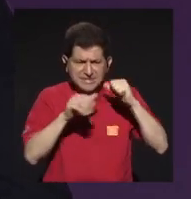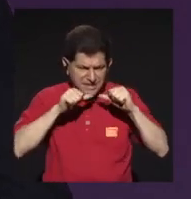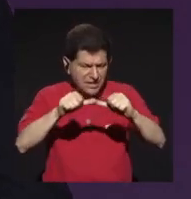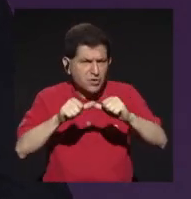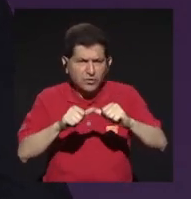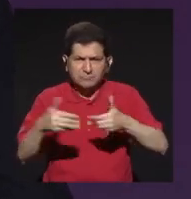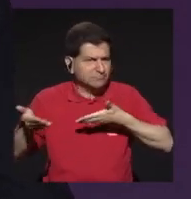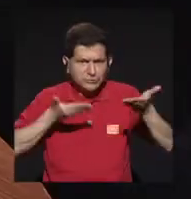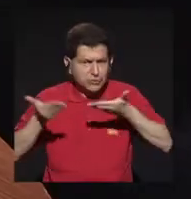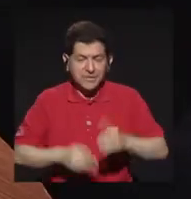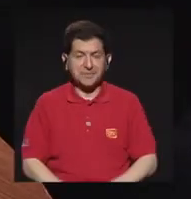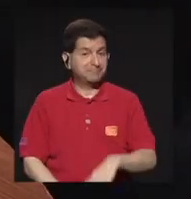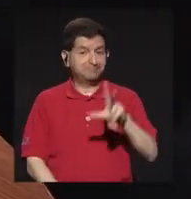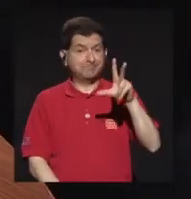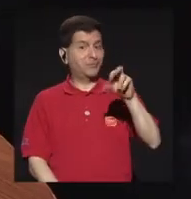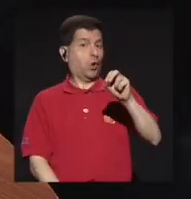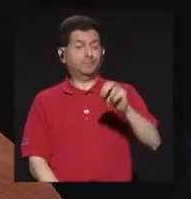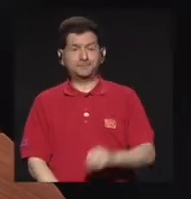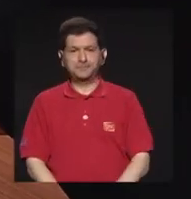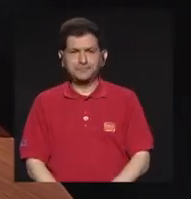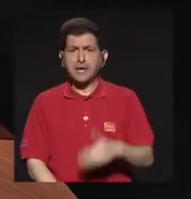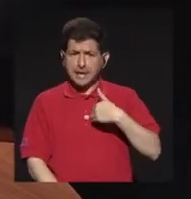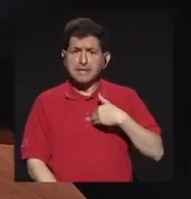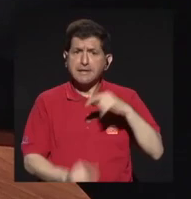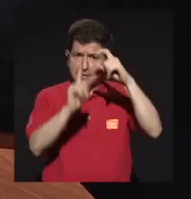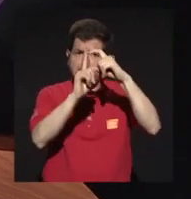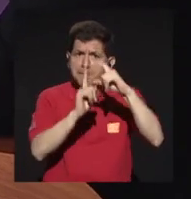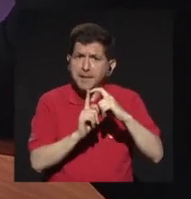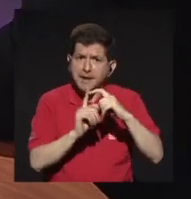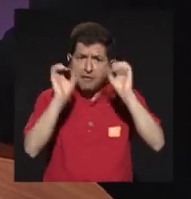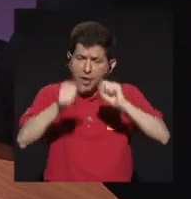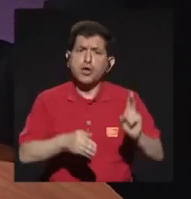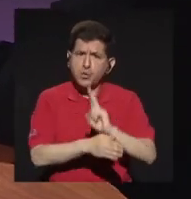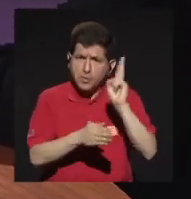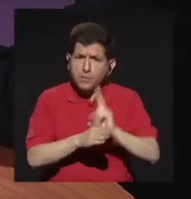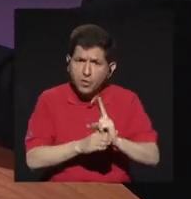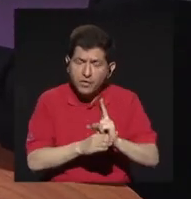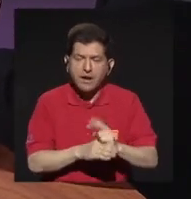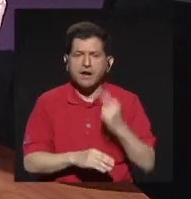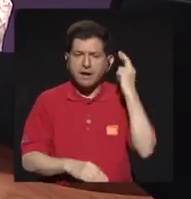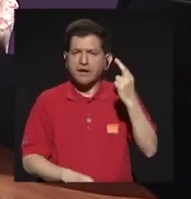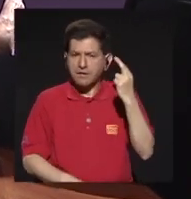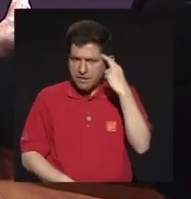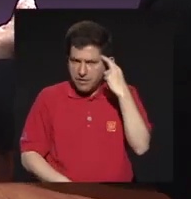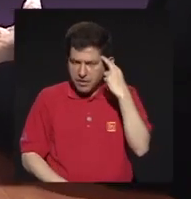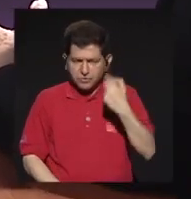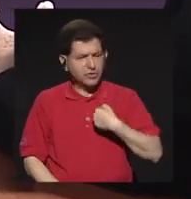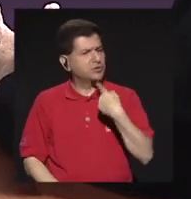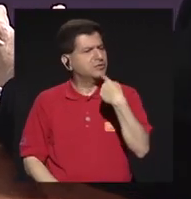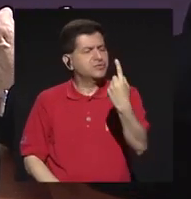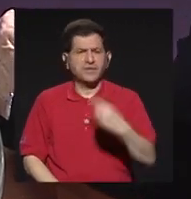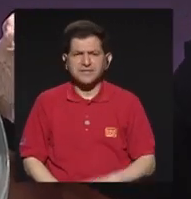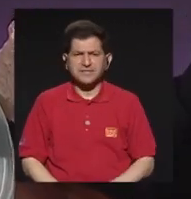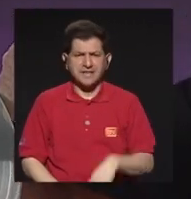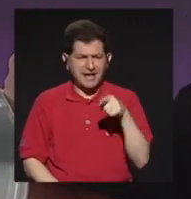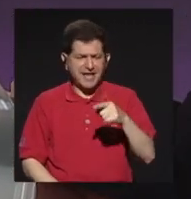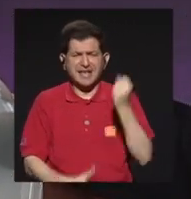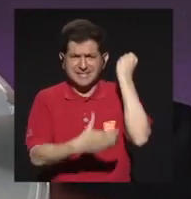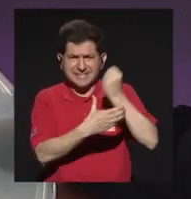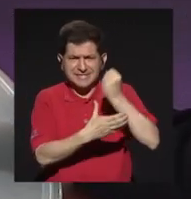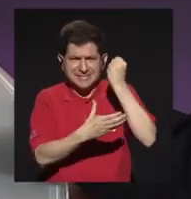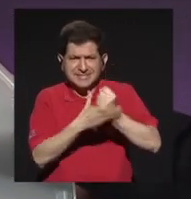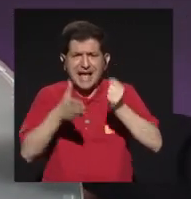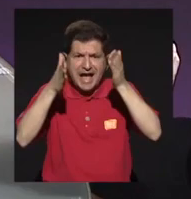por eso y porque tenemos los términos y los podemos utilizar por esto me llama y decía yo aún feminicida 'de